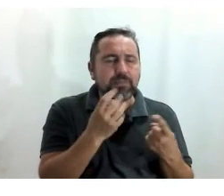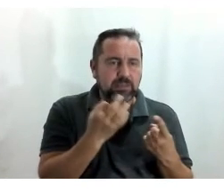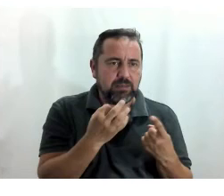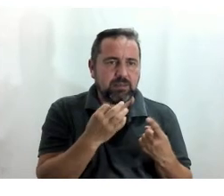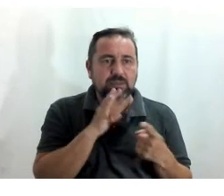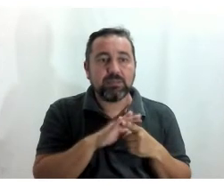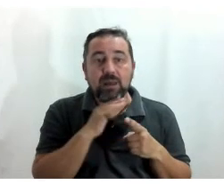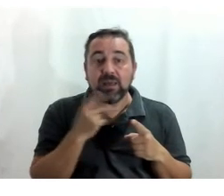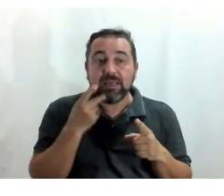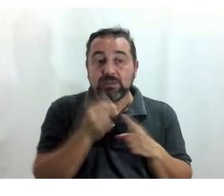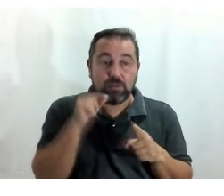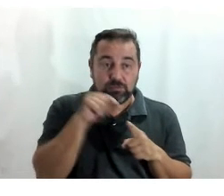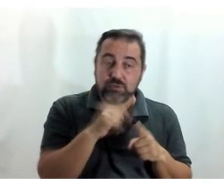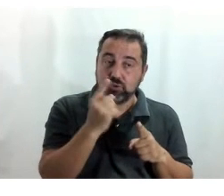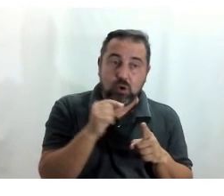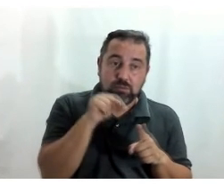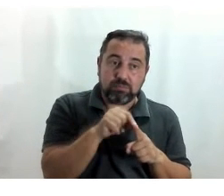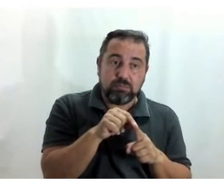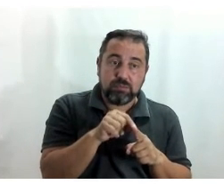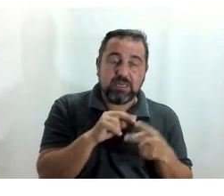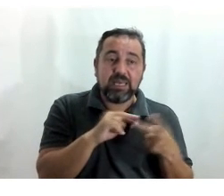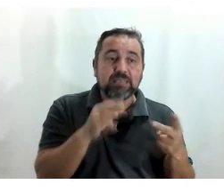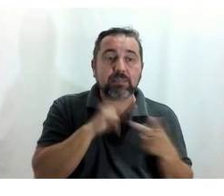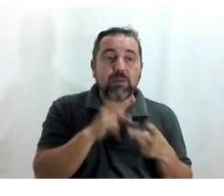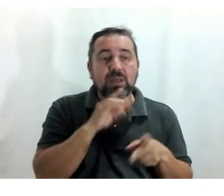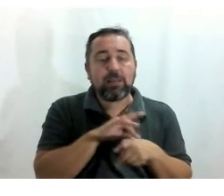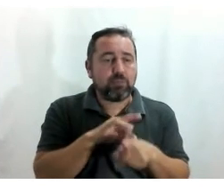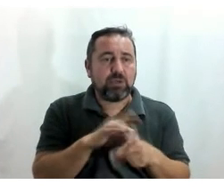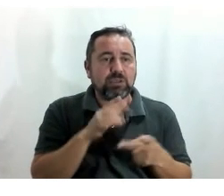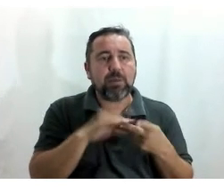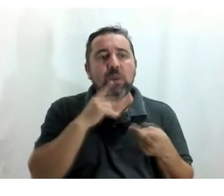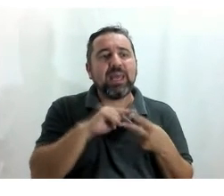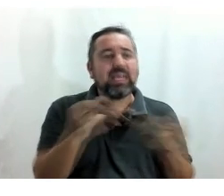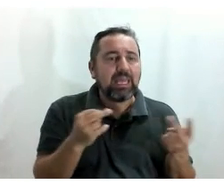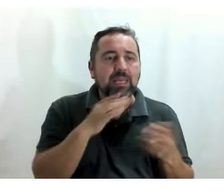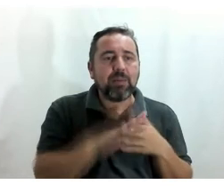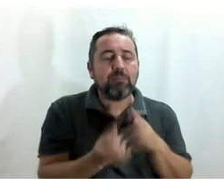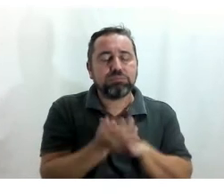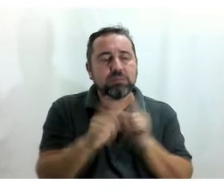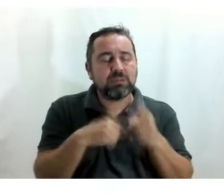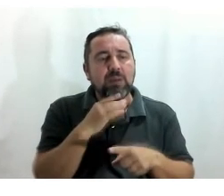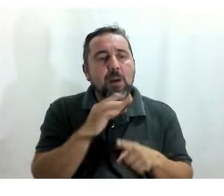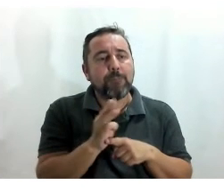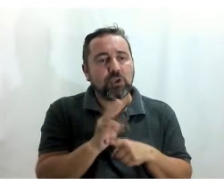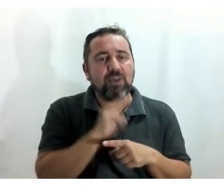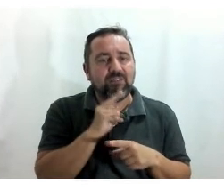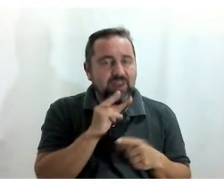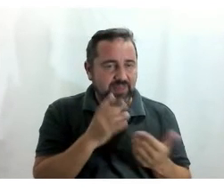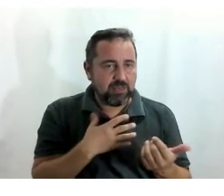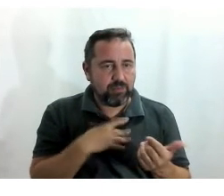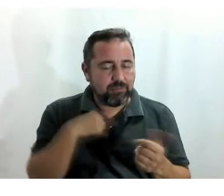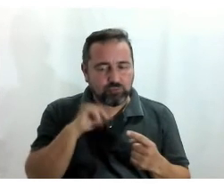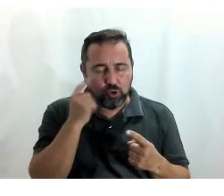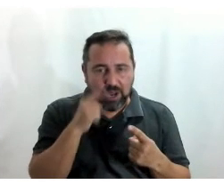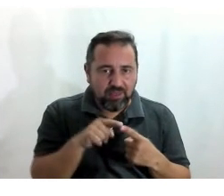los adenovirus por sí solo, con un gen reportero es un gen que va a producir una proteína, en este caso una proteína verde que vamos a poder